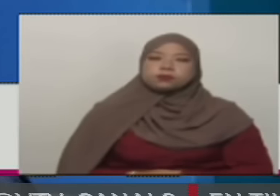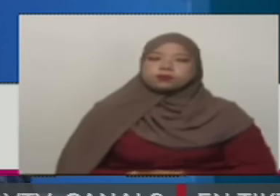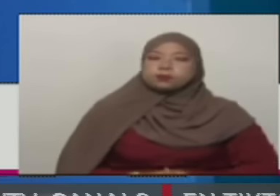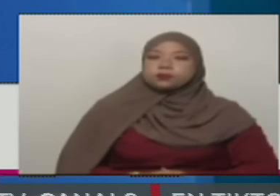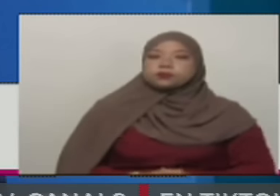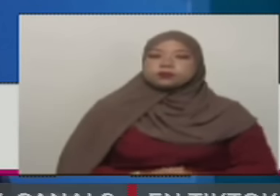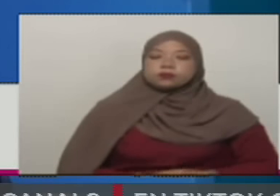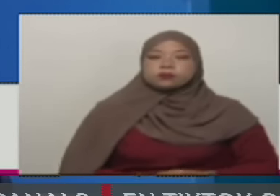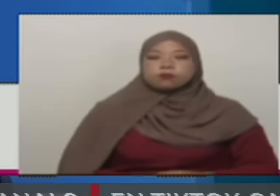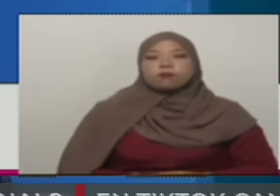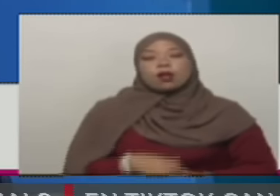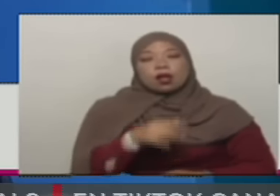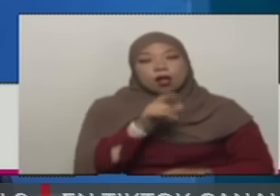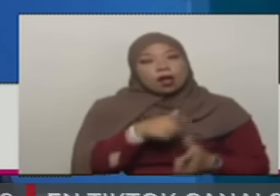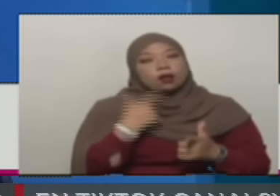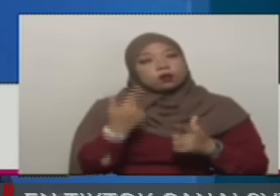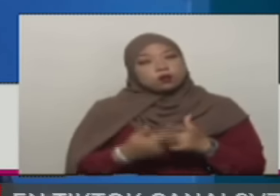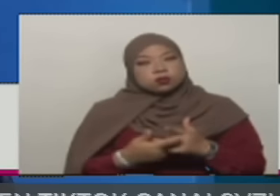Entonces él decía,